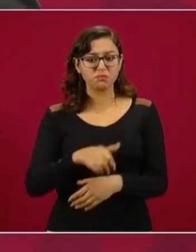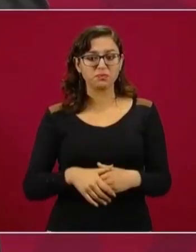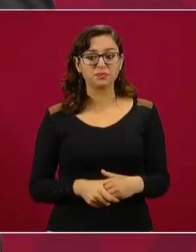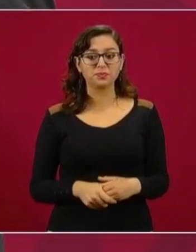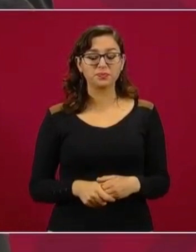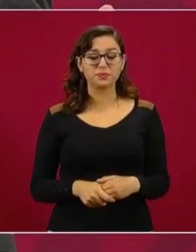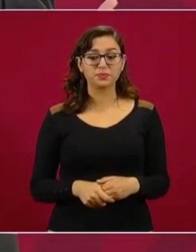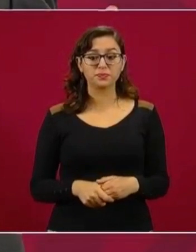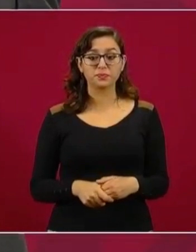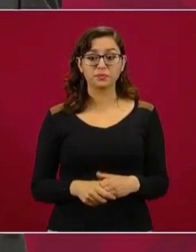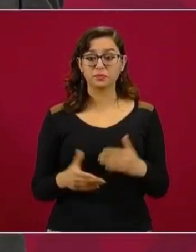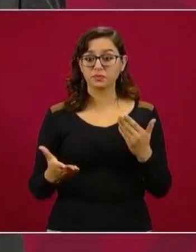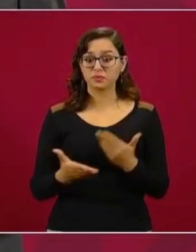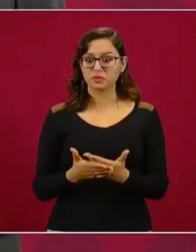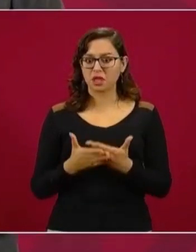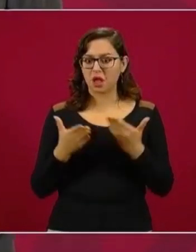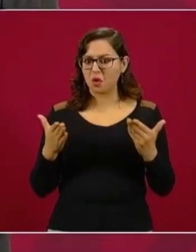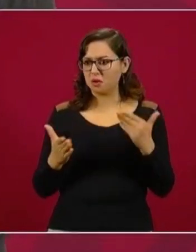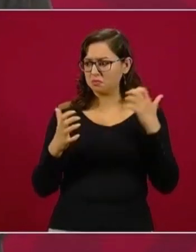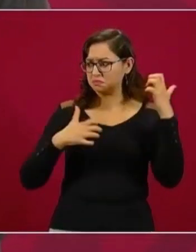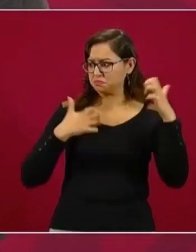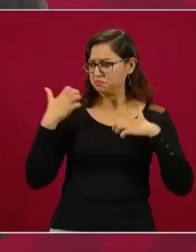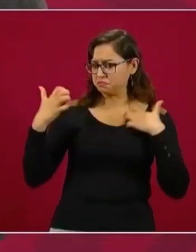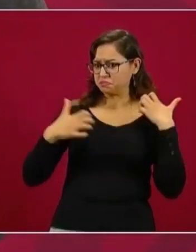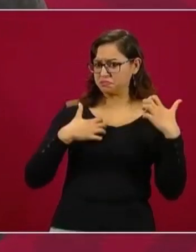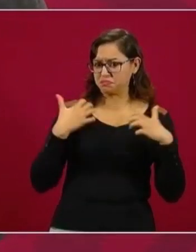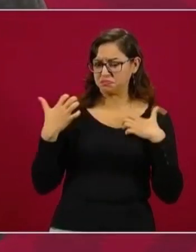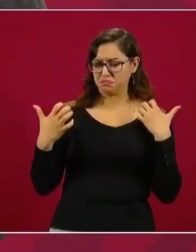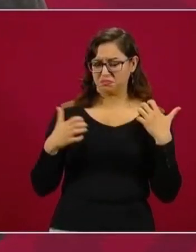y ahora se sienten ofendidos.